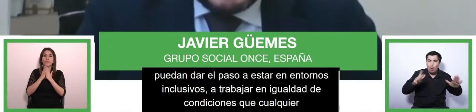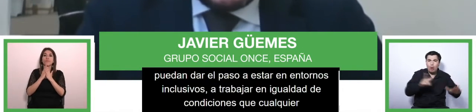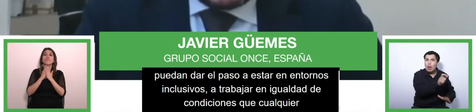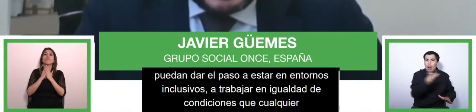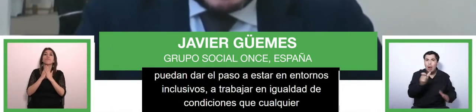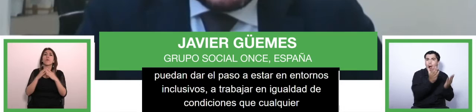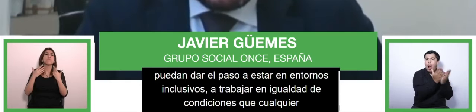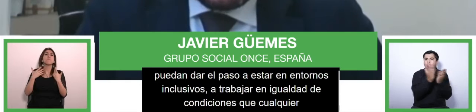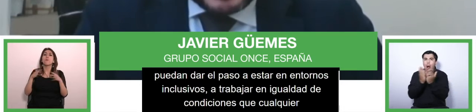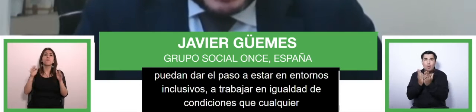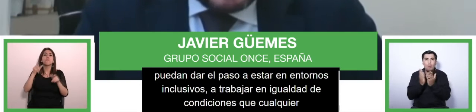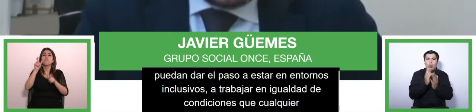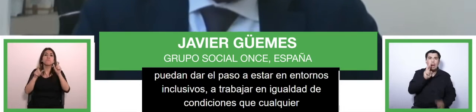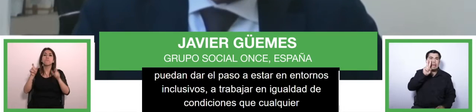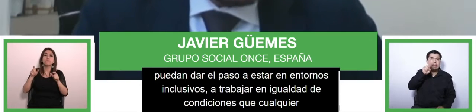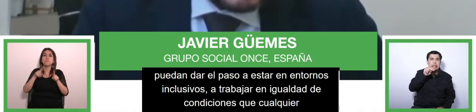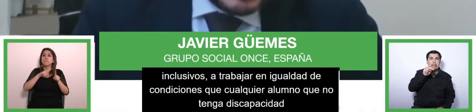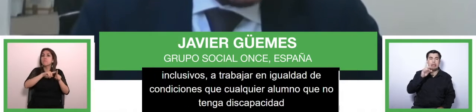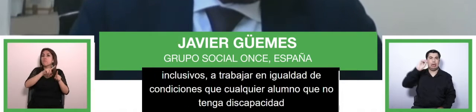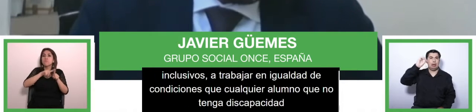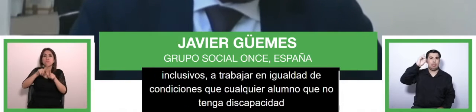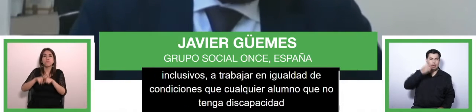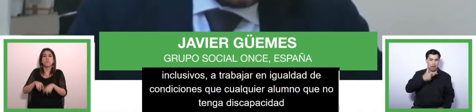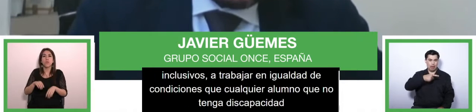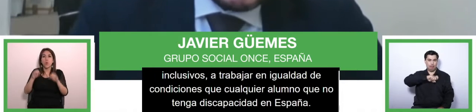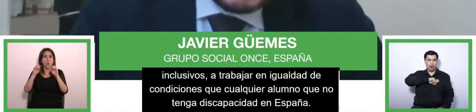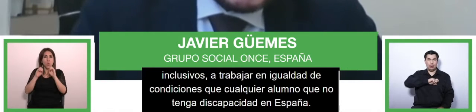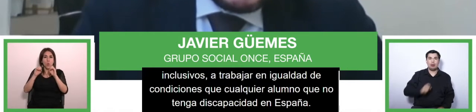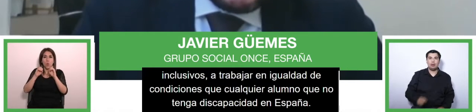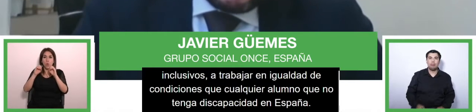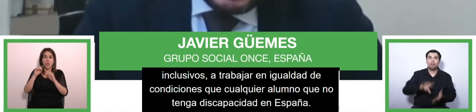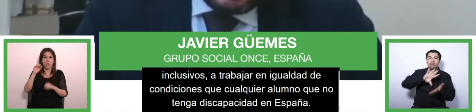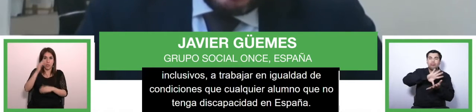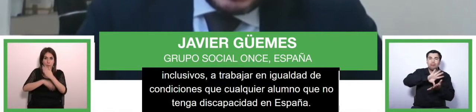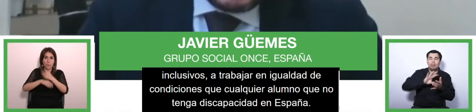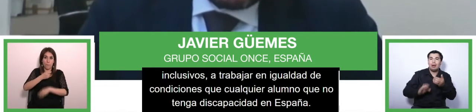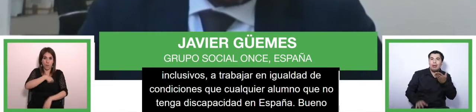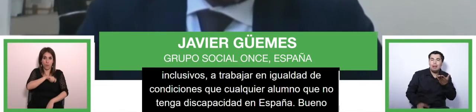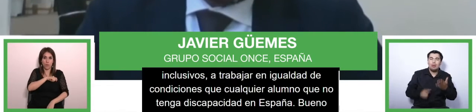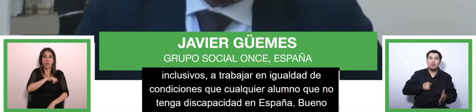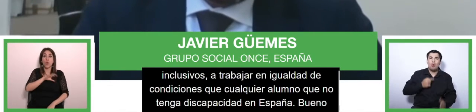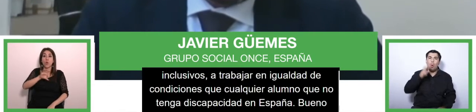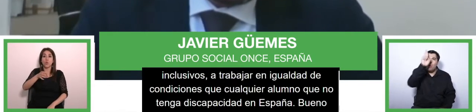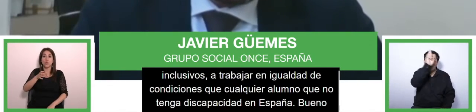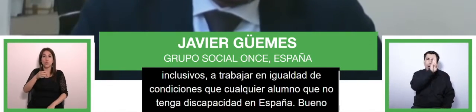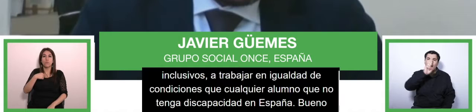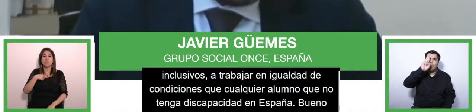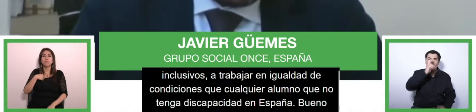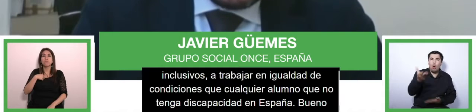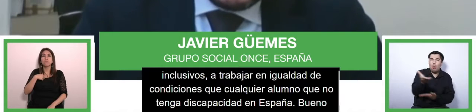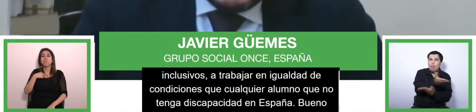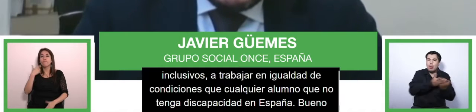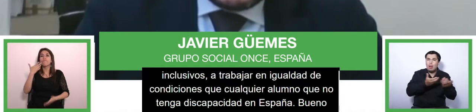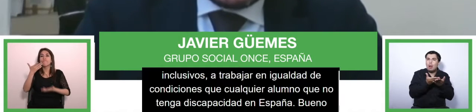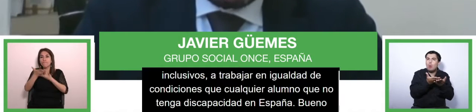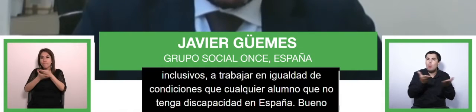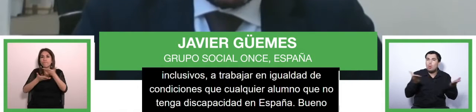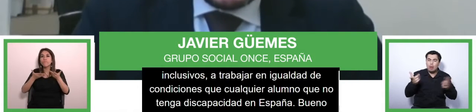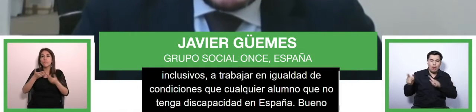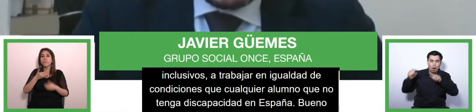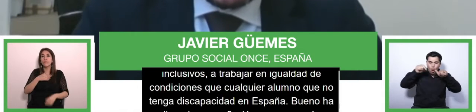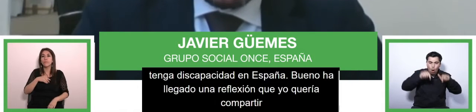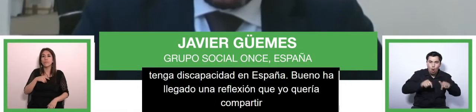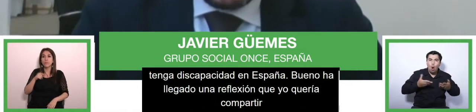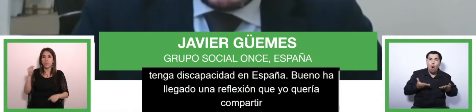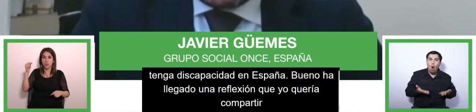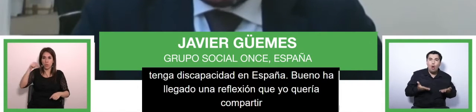discapacidad en España. Pero bueno, esto ha llevado a una reflexión que es la que yo quería compartir con todos vosotros a día de hoy, que es un